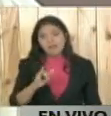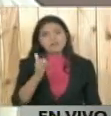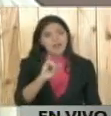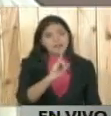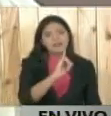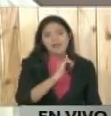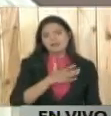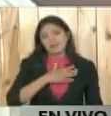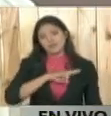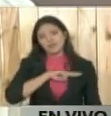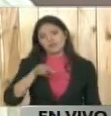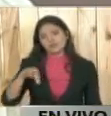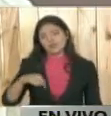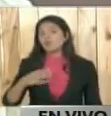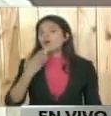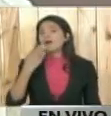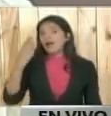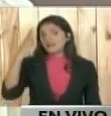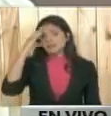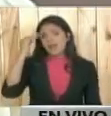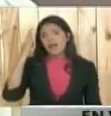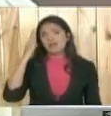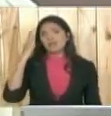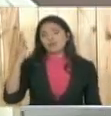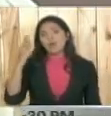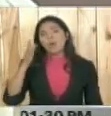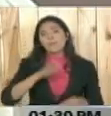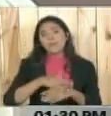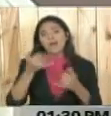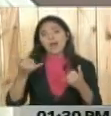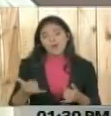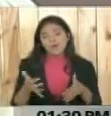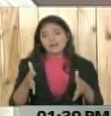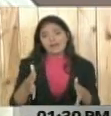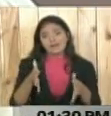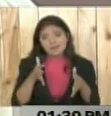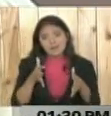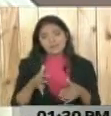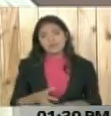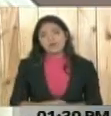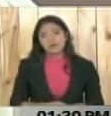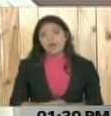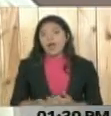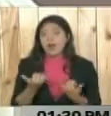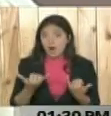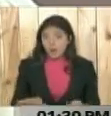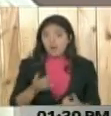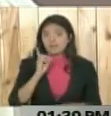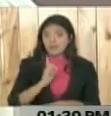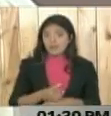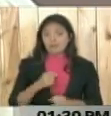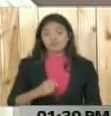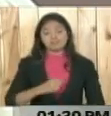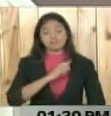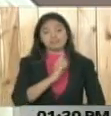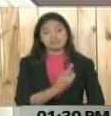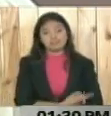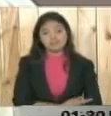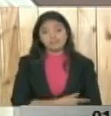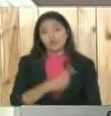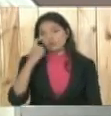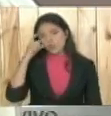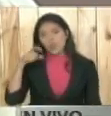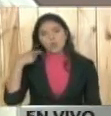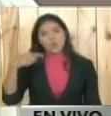eso damos gracias a Dios por estos tiempos de triunfo que nos toca ahora consolidar día a